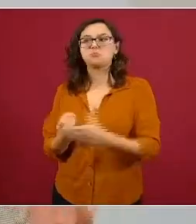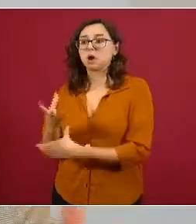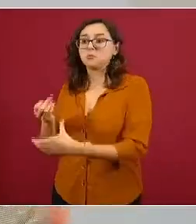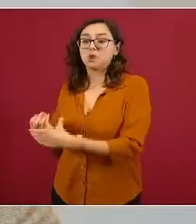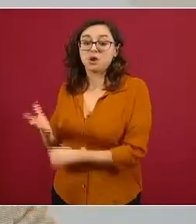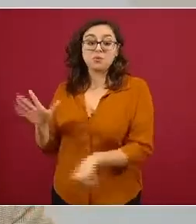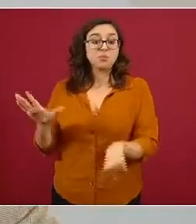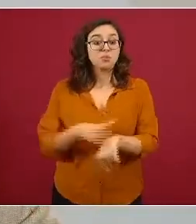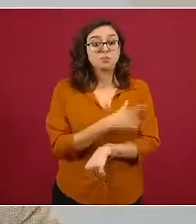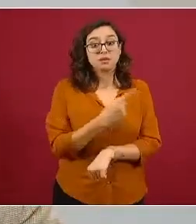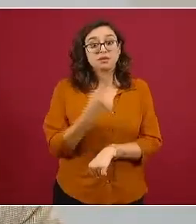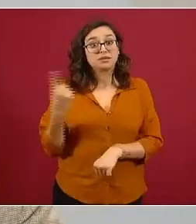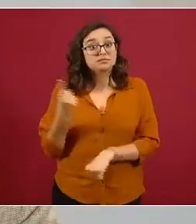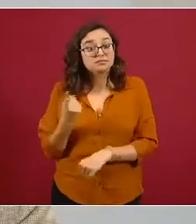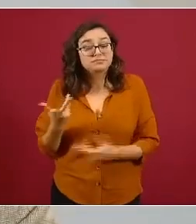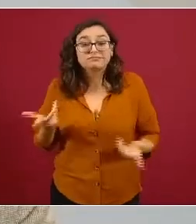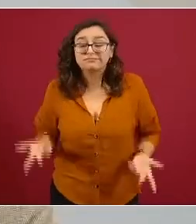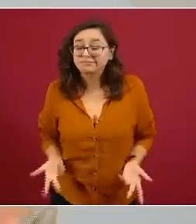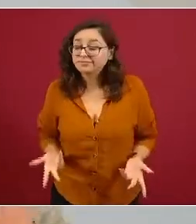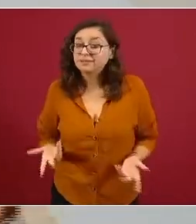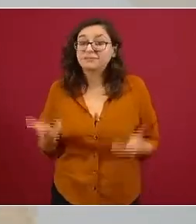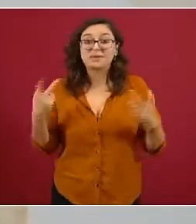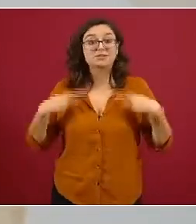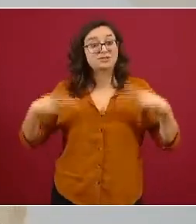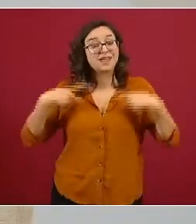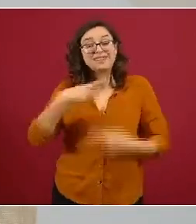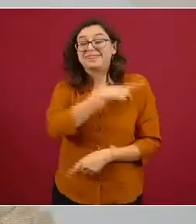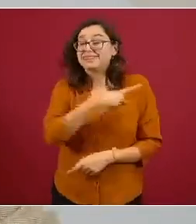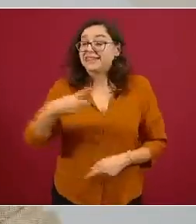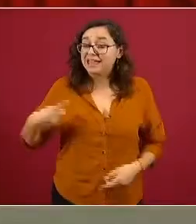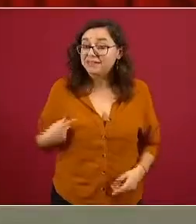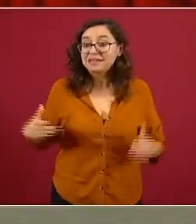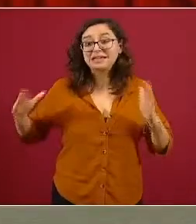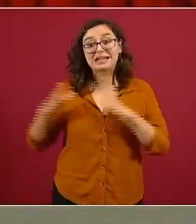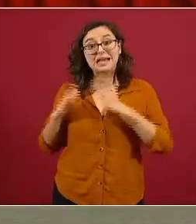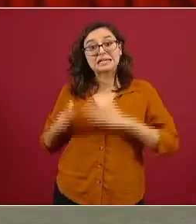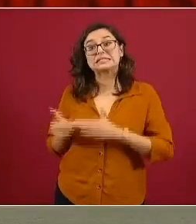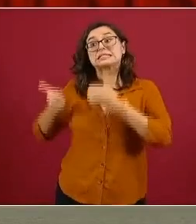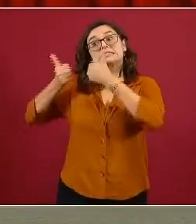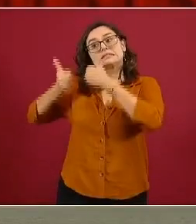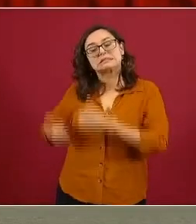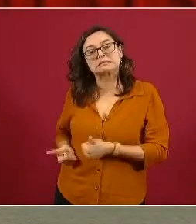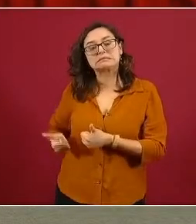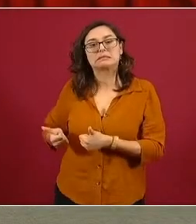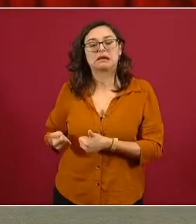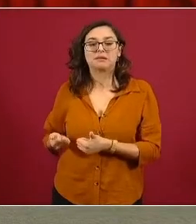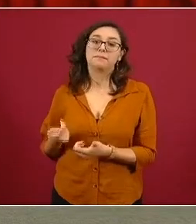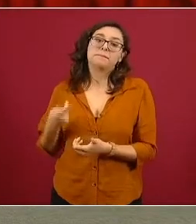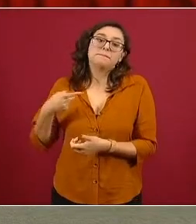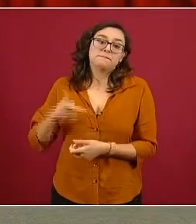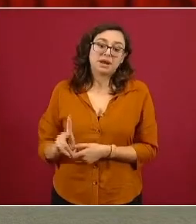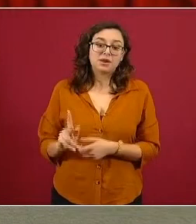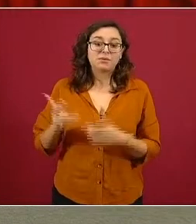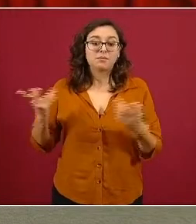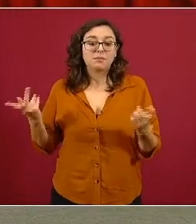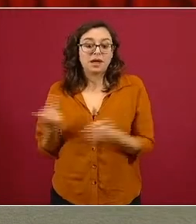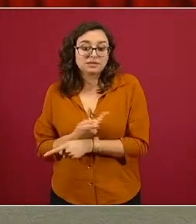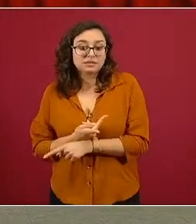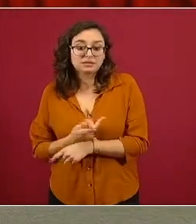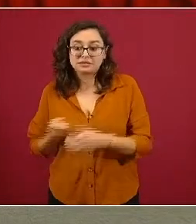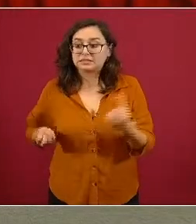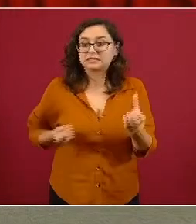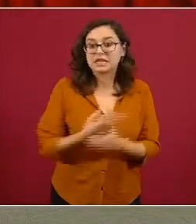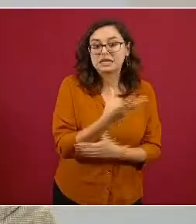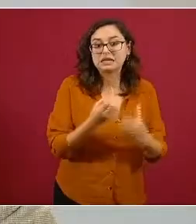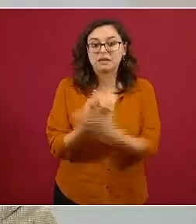deseablemente deben estar en sus casas, a menos que tengan algo apremiante que resolver, sino que el contacto físico entre